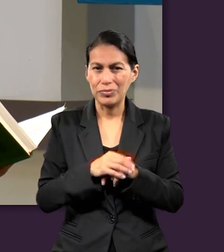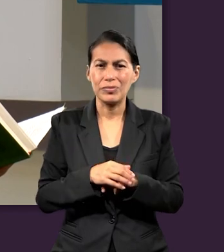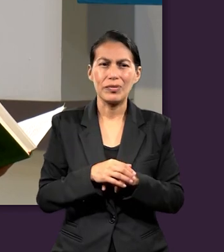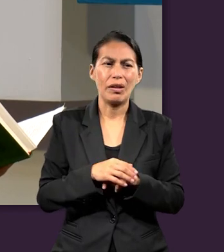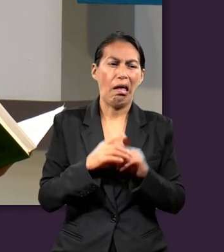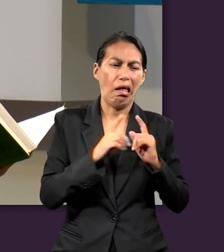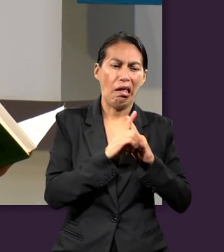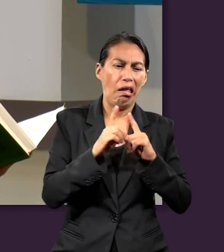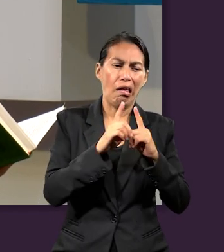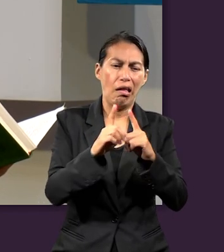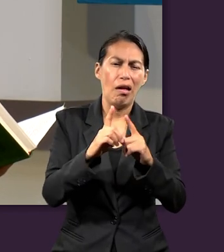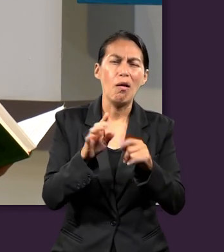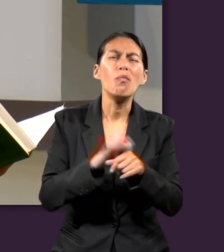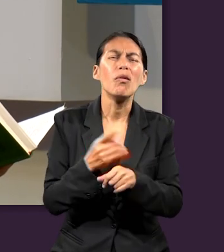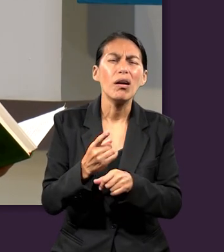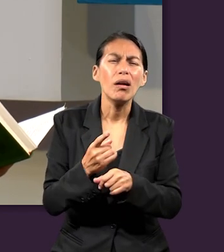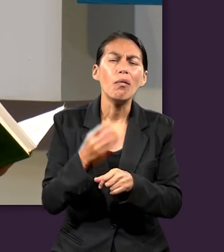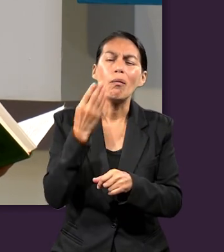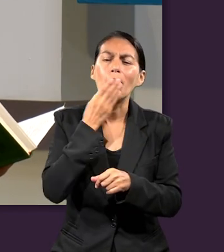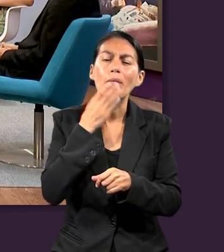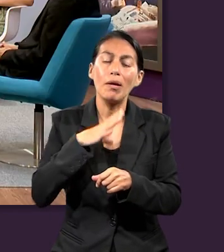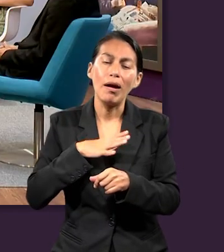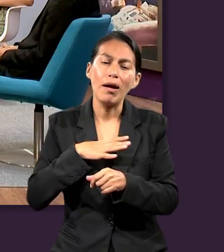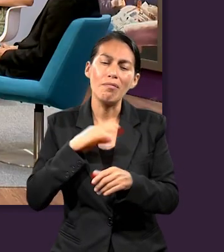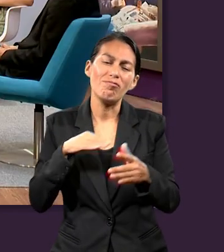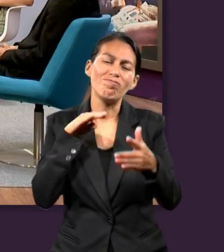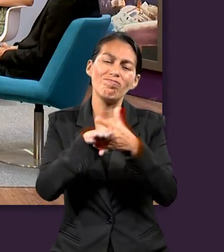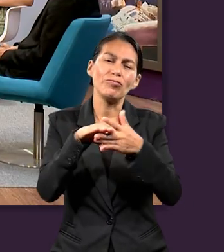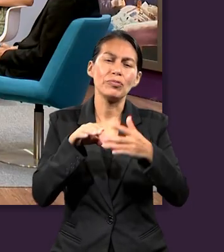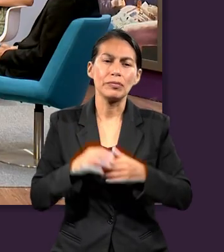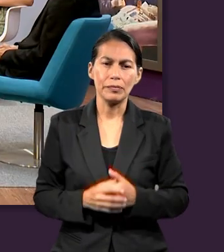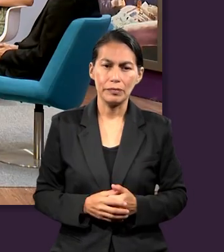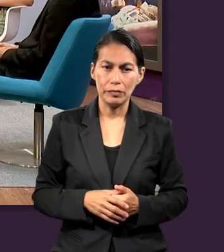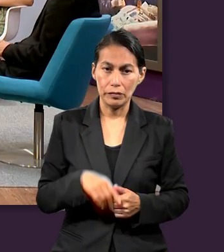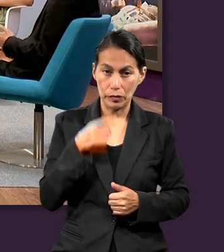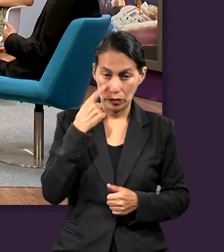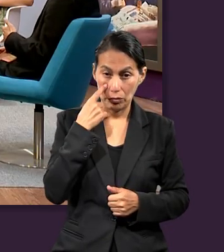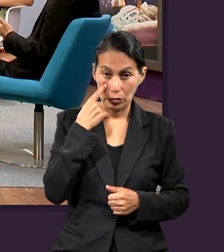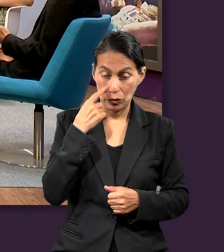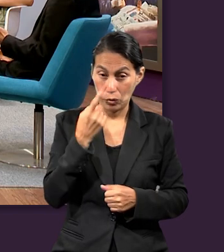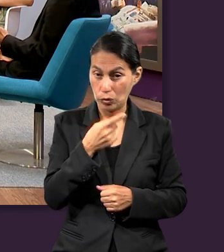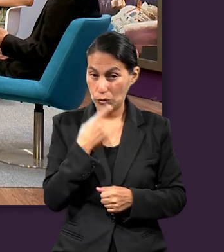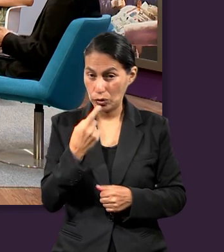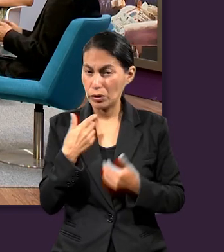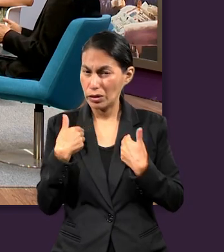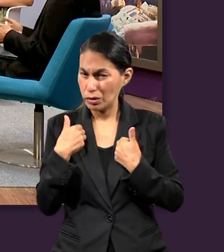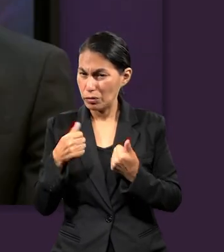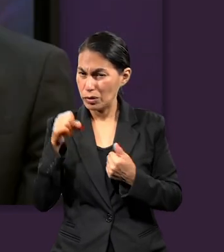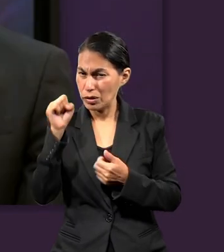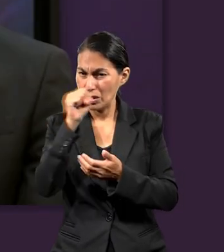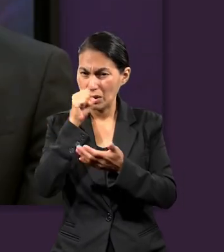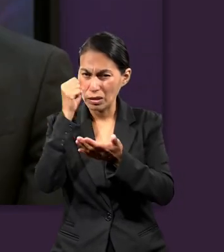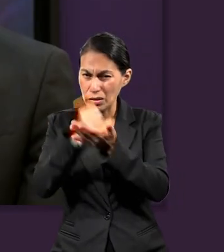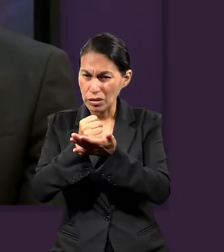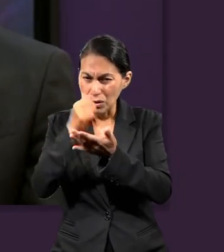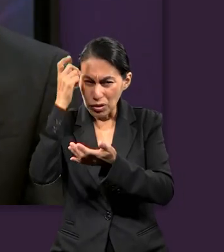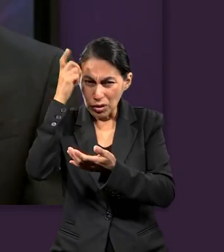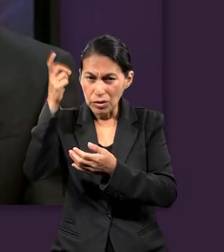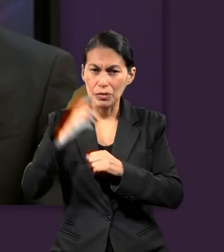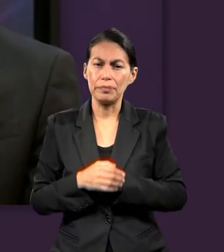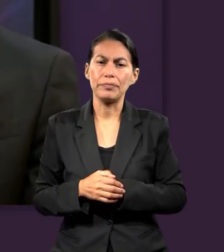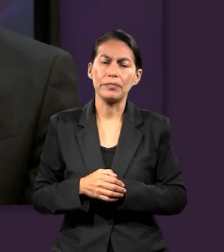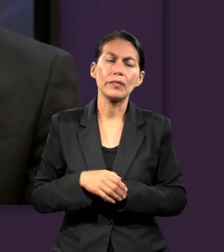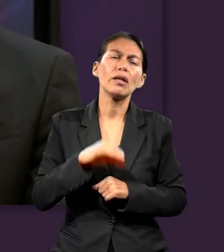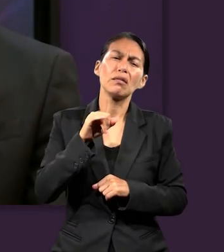en contra de la Biblia Así es entonces ahí en la Biblia encontramos el mensaje acerca del sello de Dios no y es y es creer también en la palabra de Dios